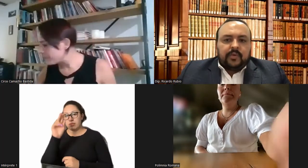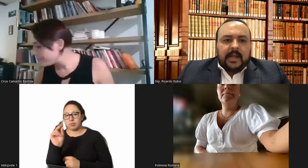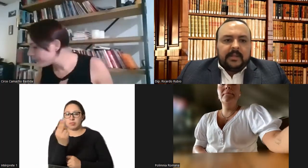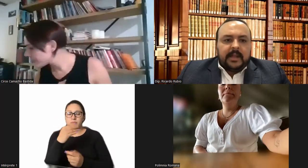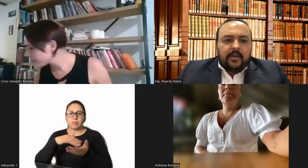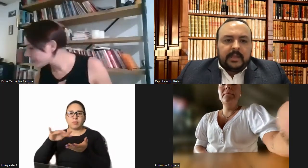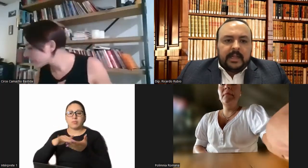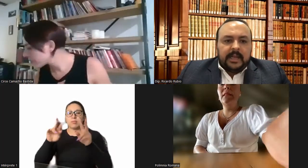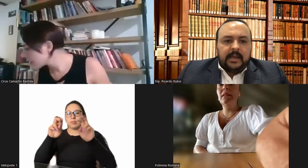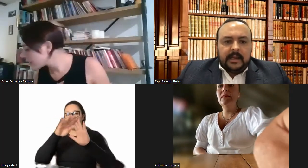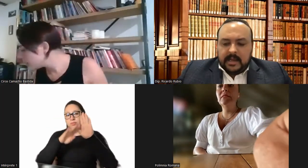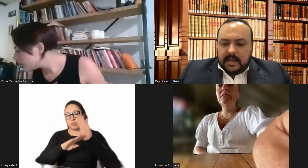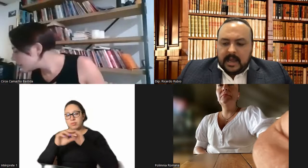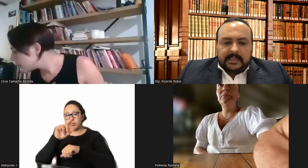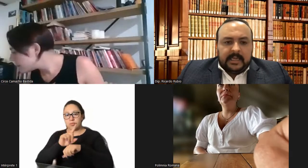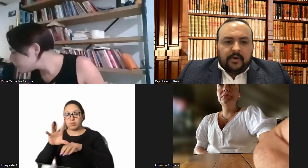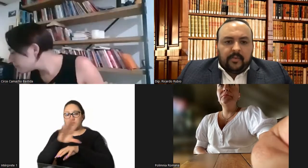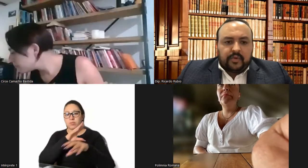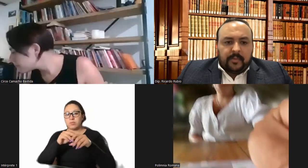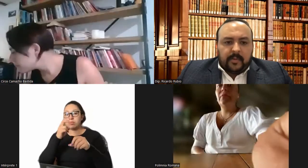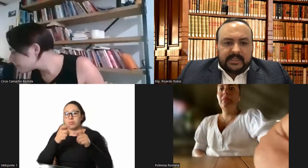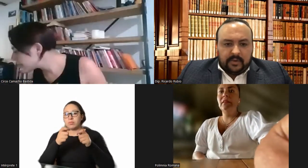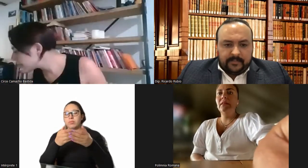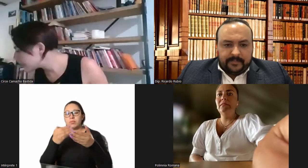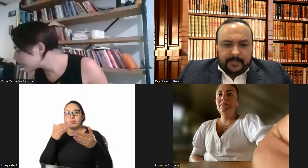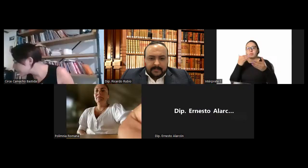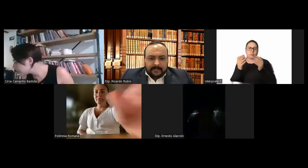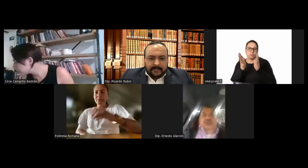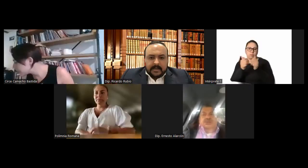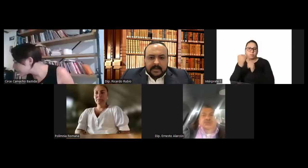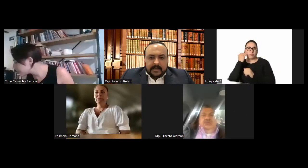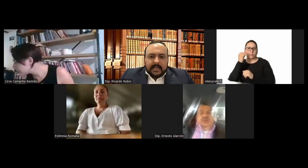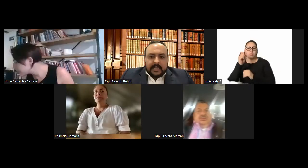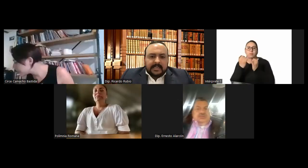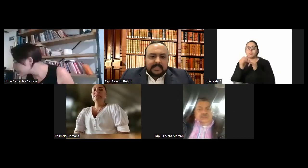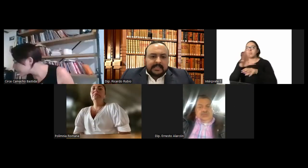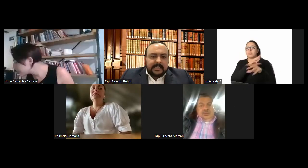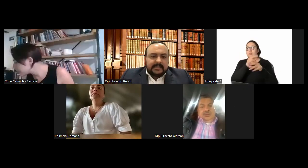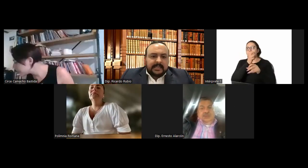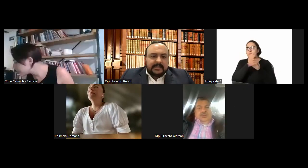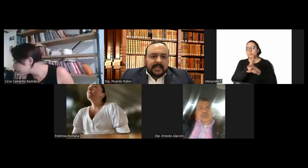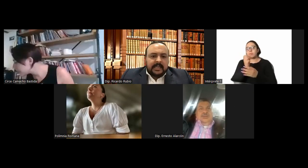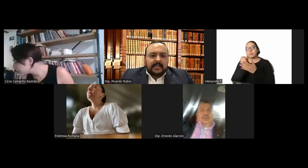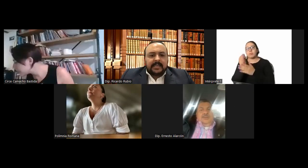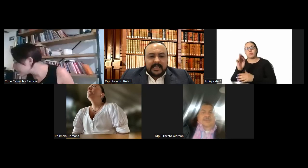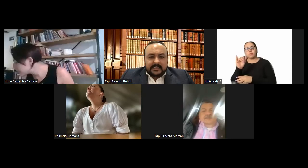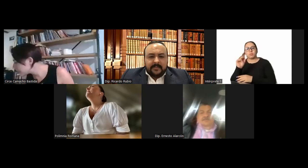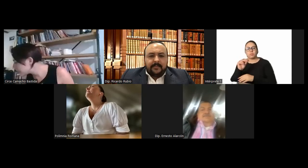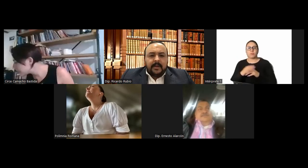la lectura del orden del día, así como su aprobación. Quienes